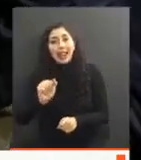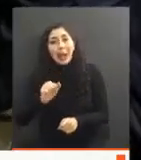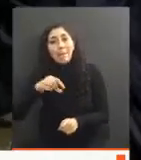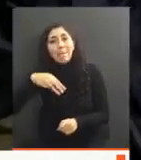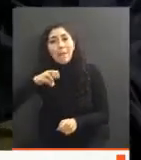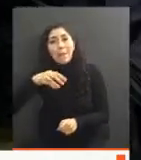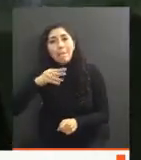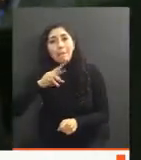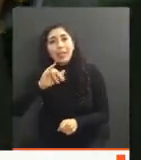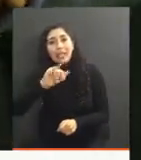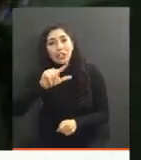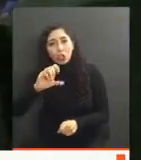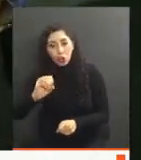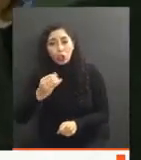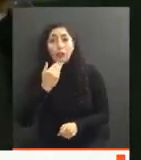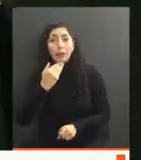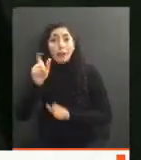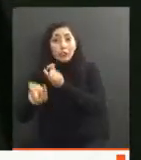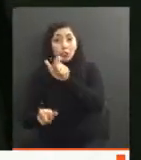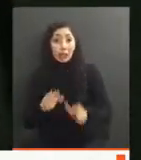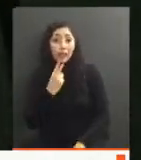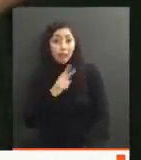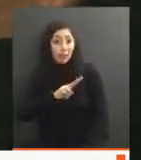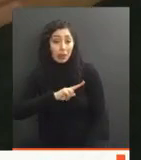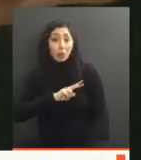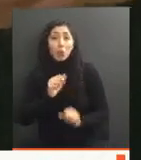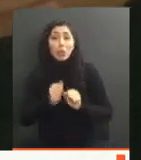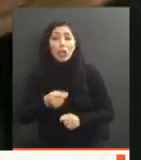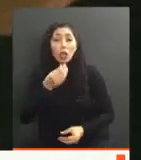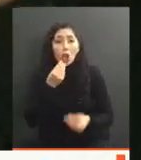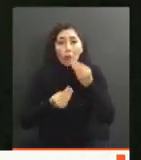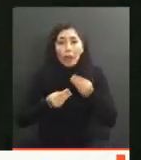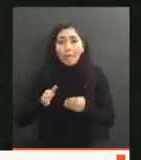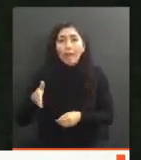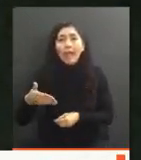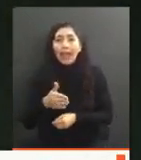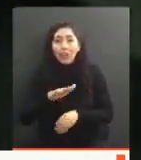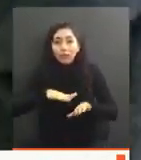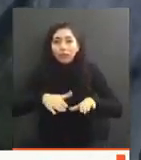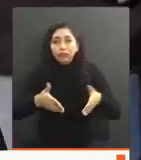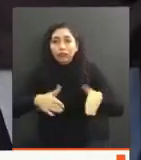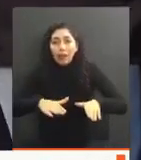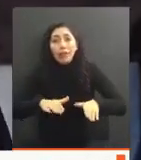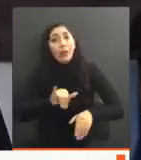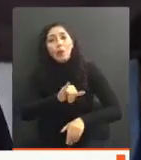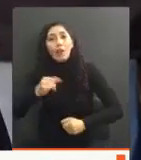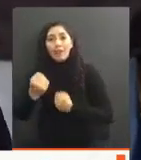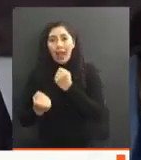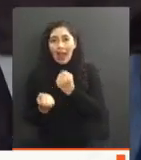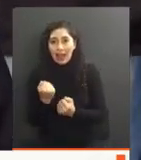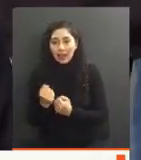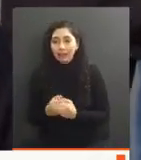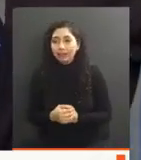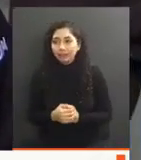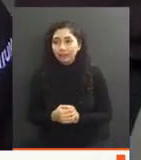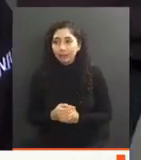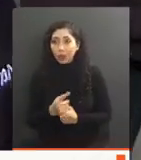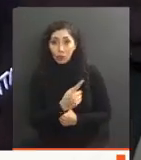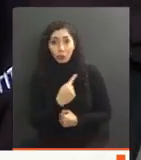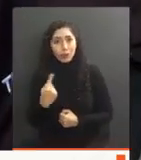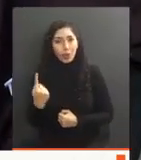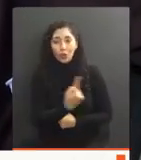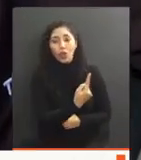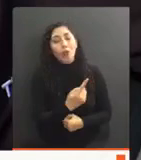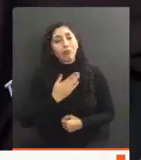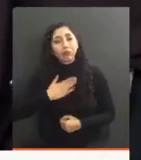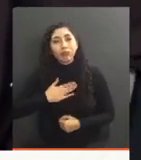y porteños podían disfrutar de un pescado frito para luego dar paso a los primeros bailes. Nosotros somos el voto de la Tirana y